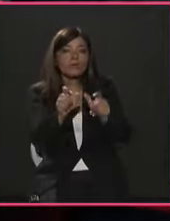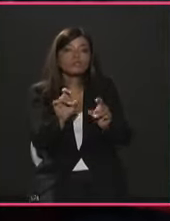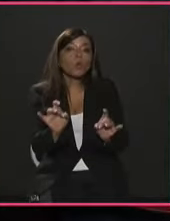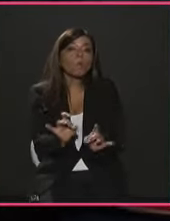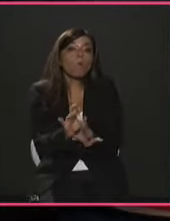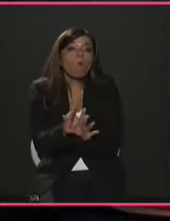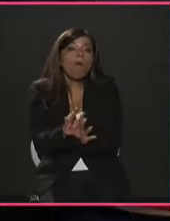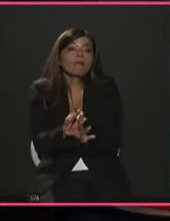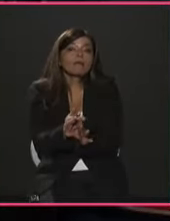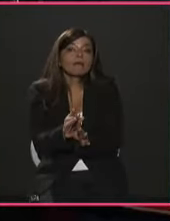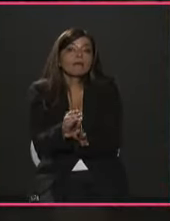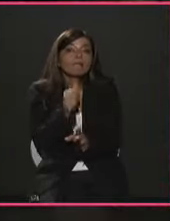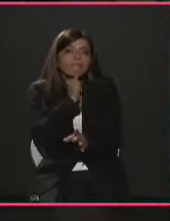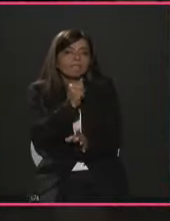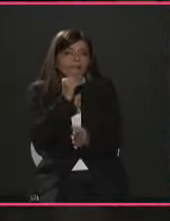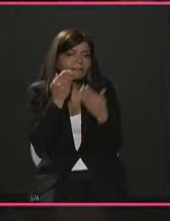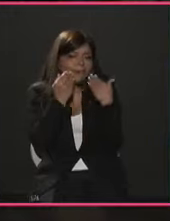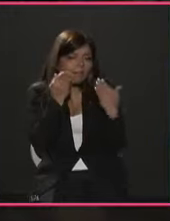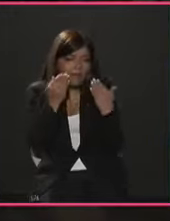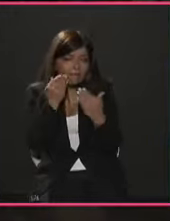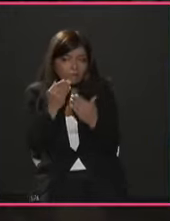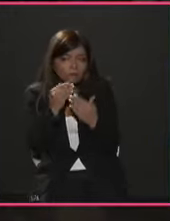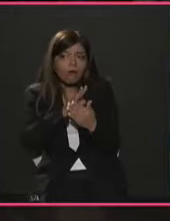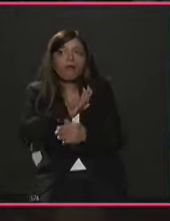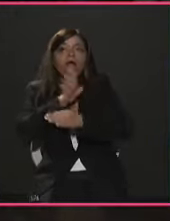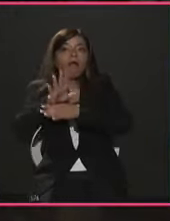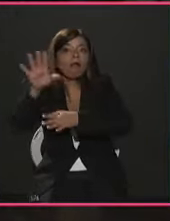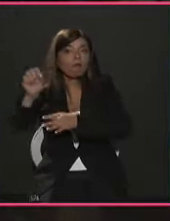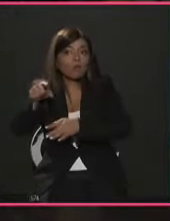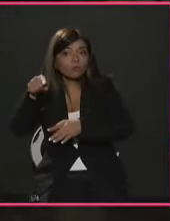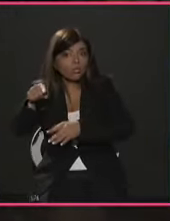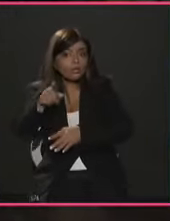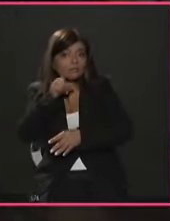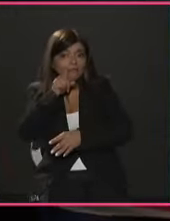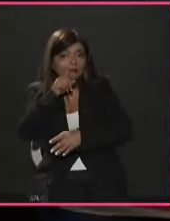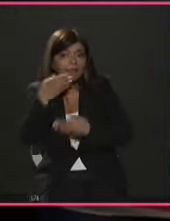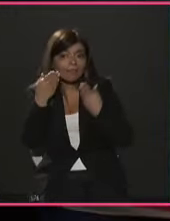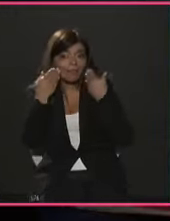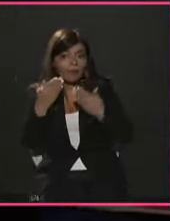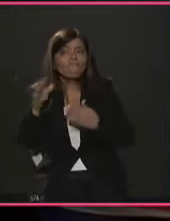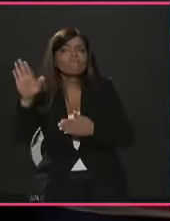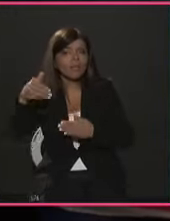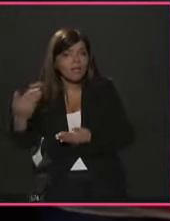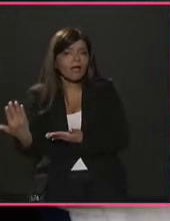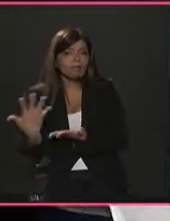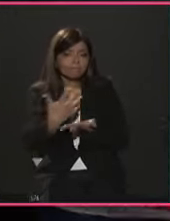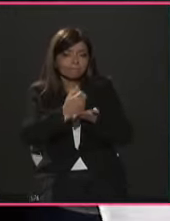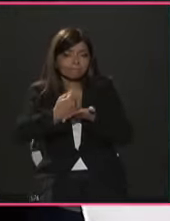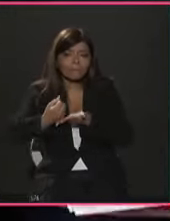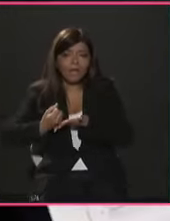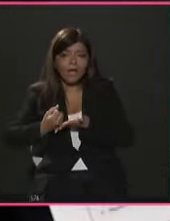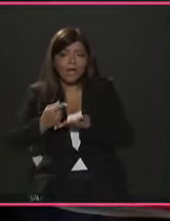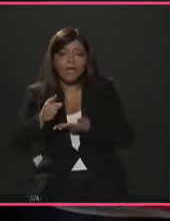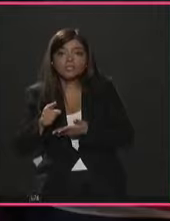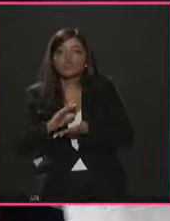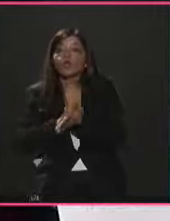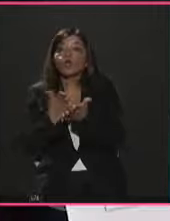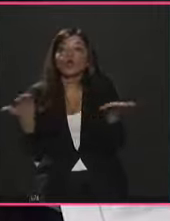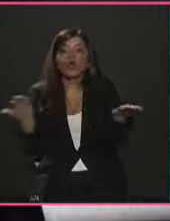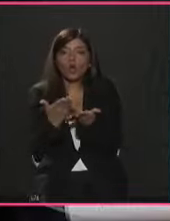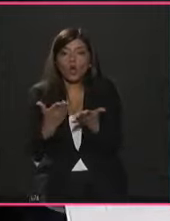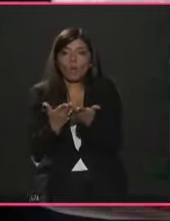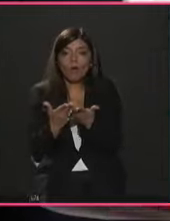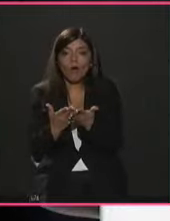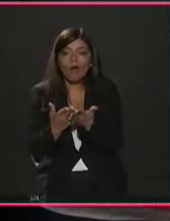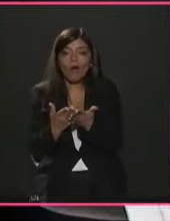probable que no cobren beneficios a los que tienen derecho los van a buscar le dicen señor señora usted tiene un beneficio venga a cobrarlo Y de esa forma at través de Inteligencia